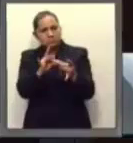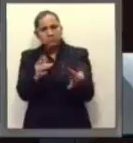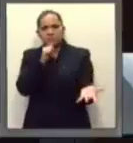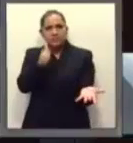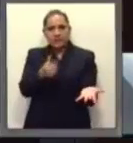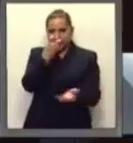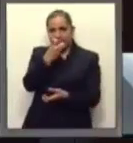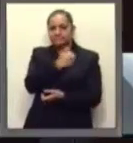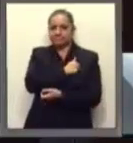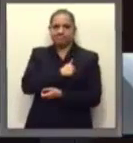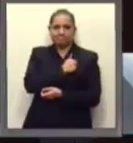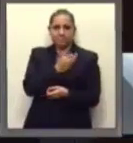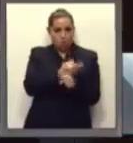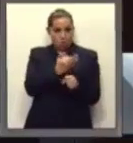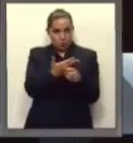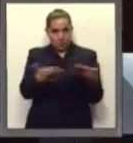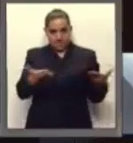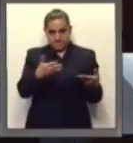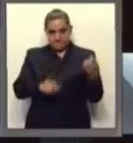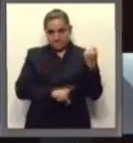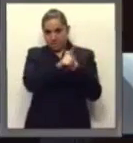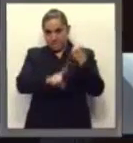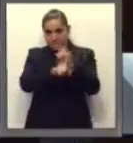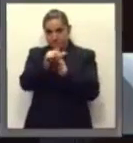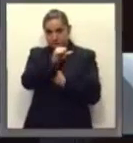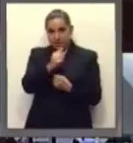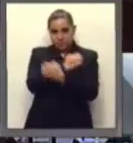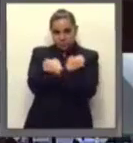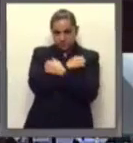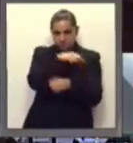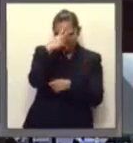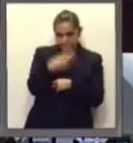la de por sí alarmante crisis del sistema educativo mexicano.